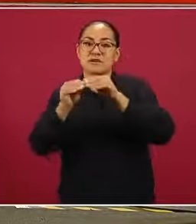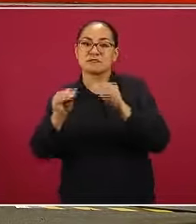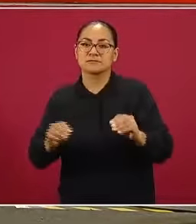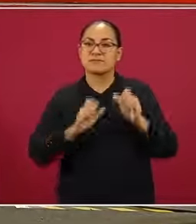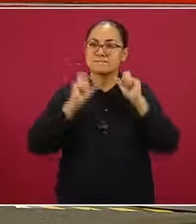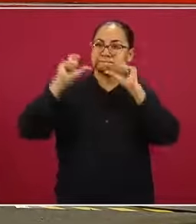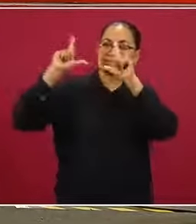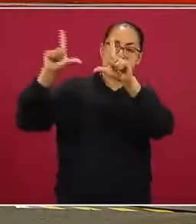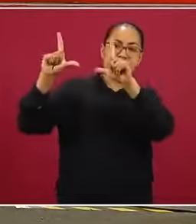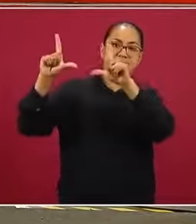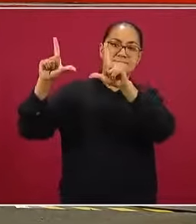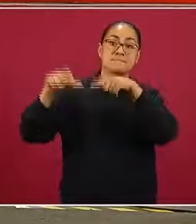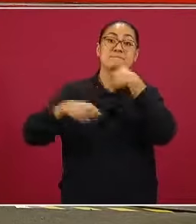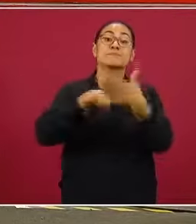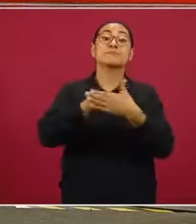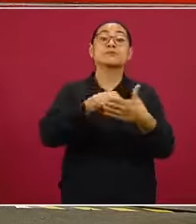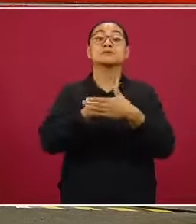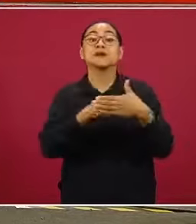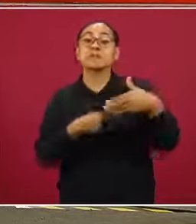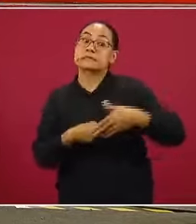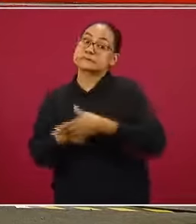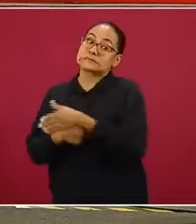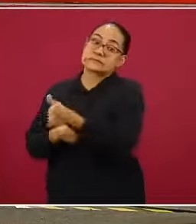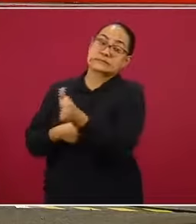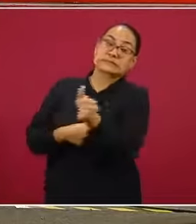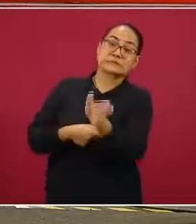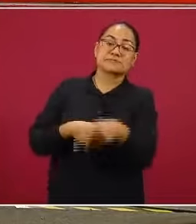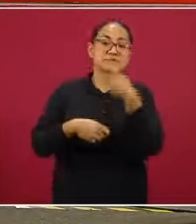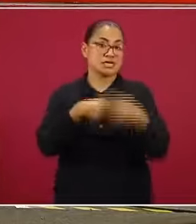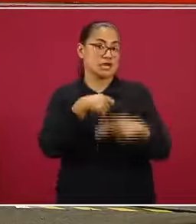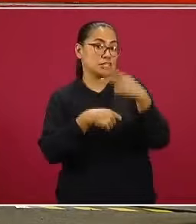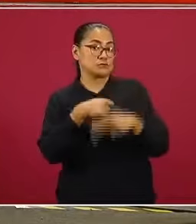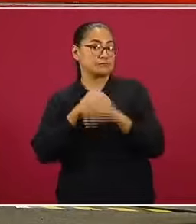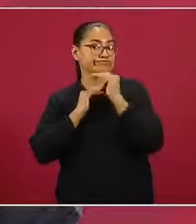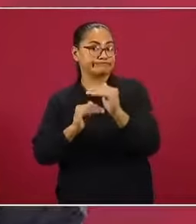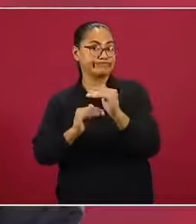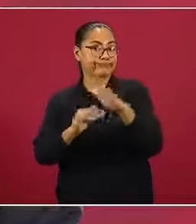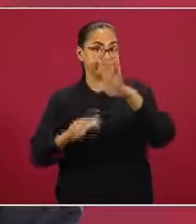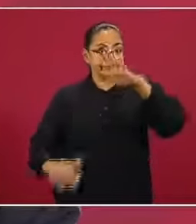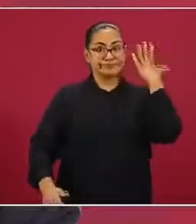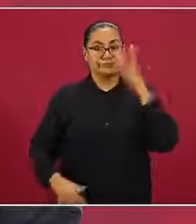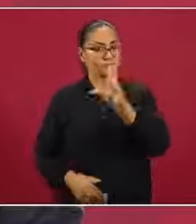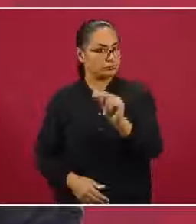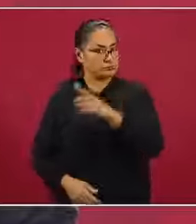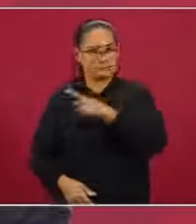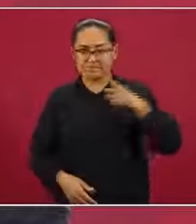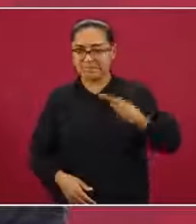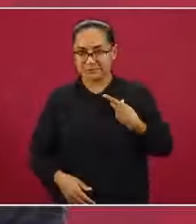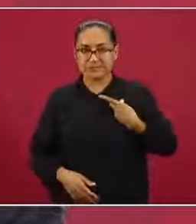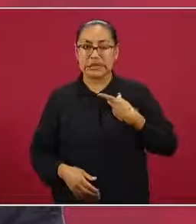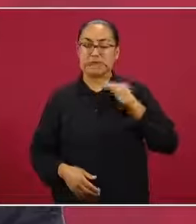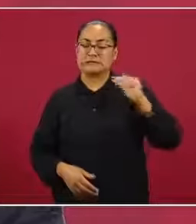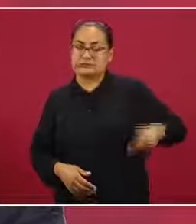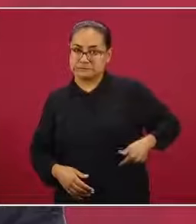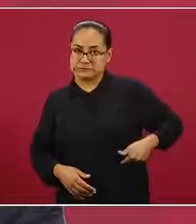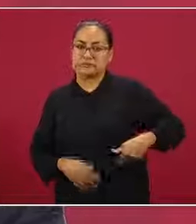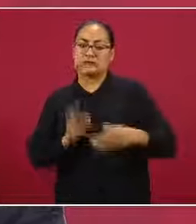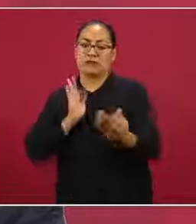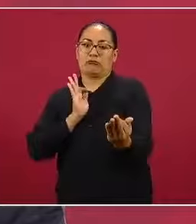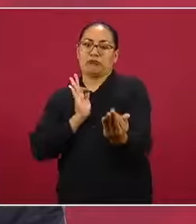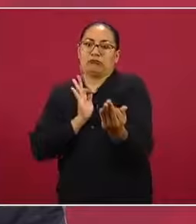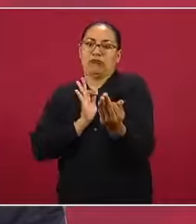manejando que hay una curva peligrosa y que no se puede exceder cierto límite de velocidad y que la curva está a cierta cantidad de metros